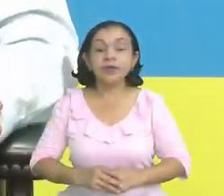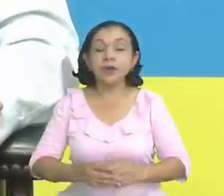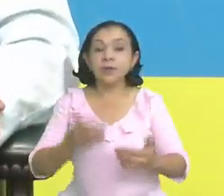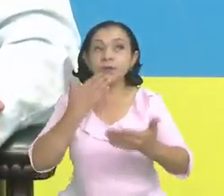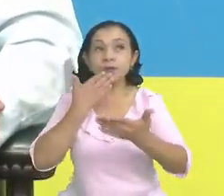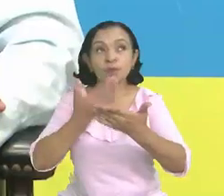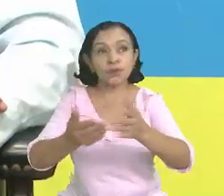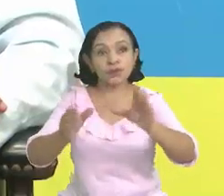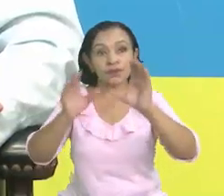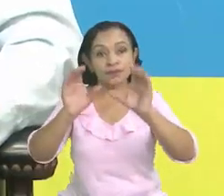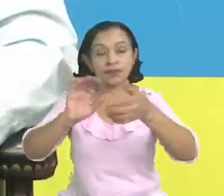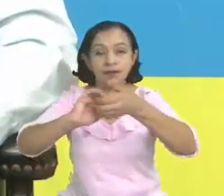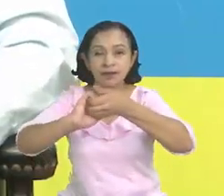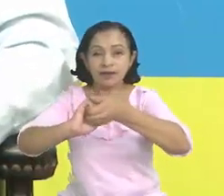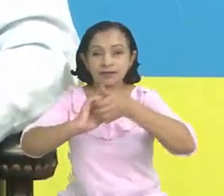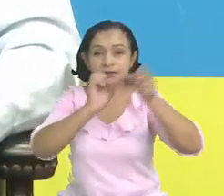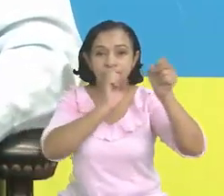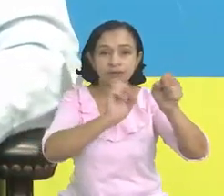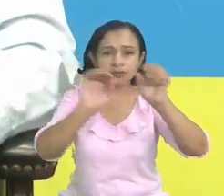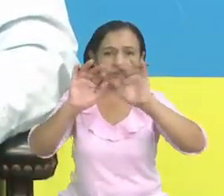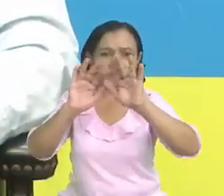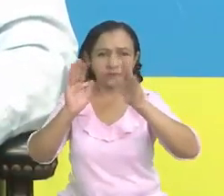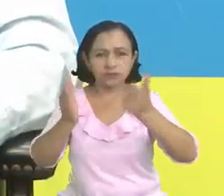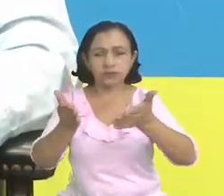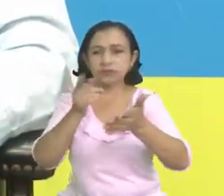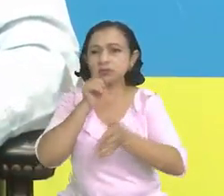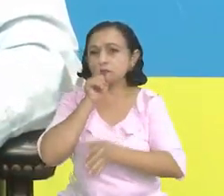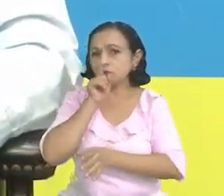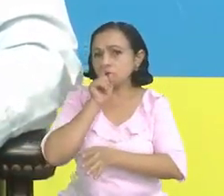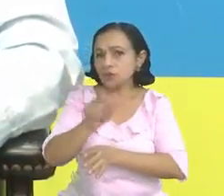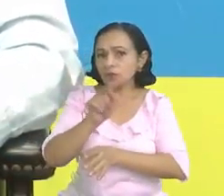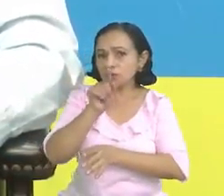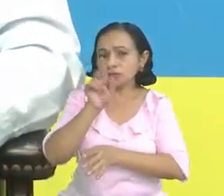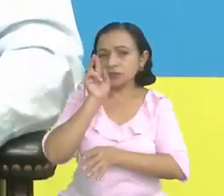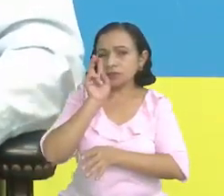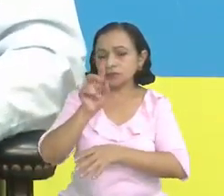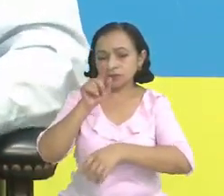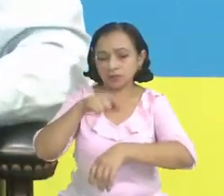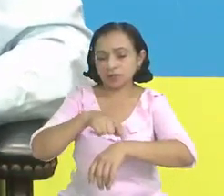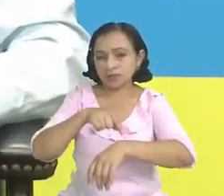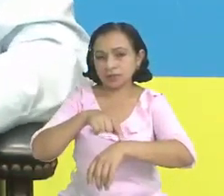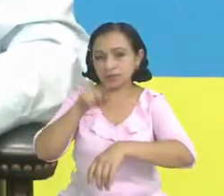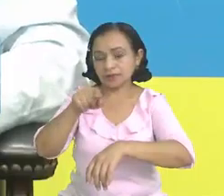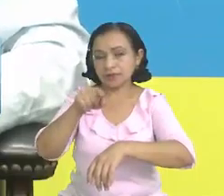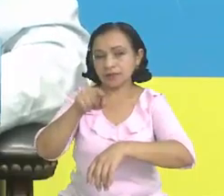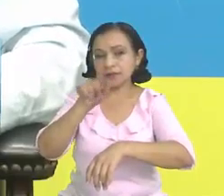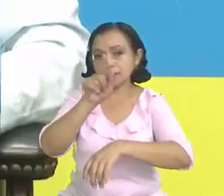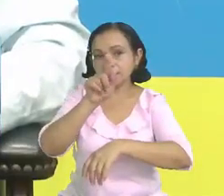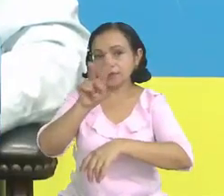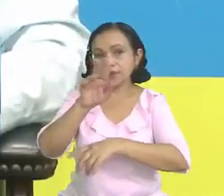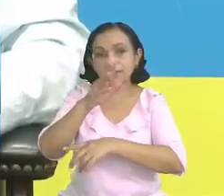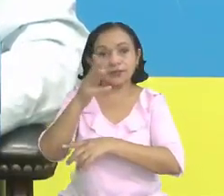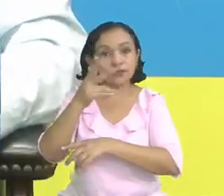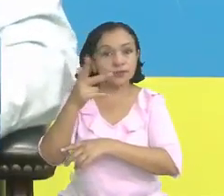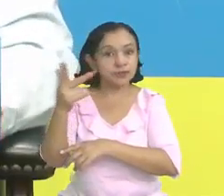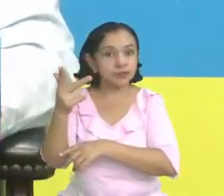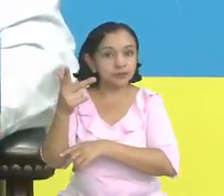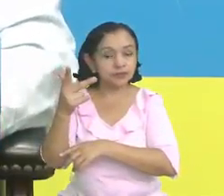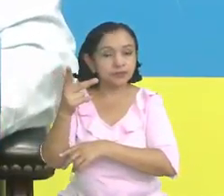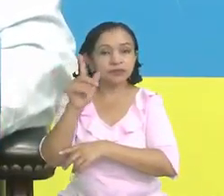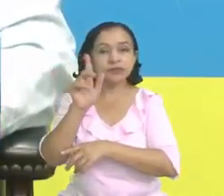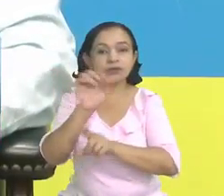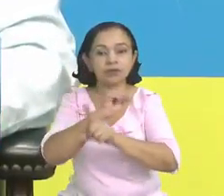Buenas tardes, amigos y amigas televidentes. Es un gusto que usted nos sintonice a esta hora a través de la señal del canal 98, el